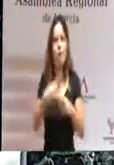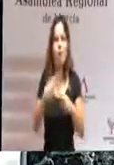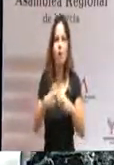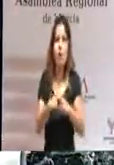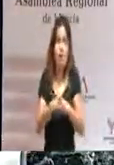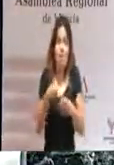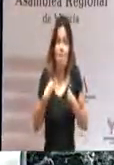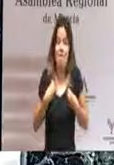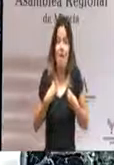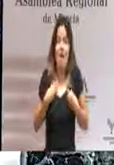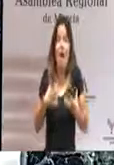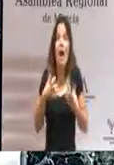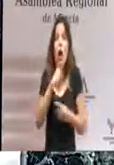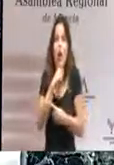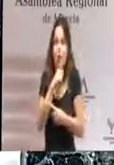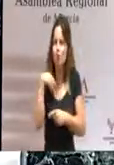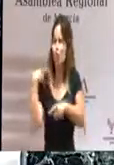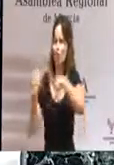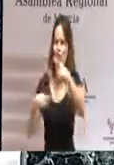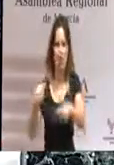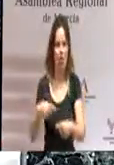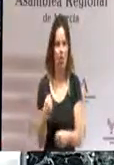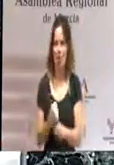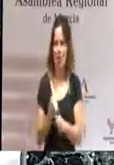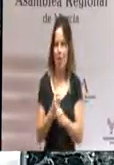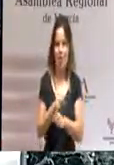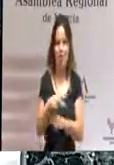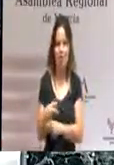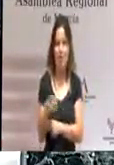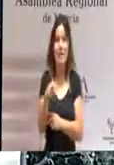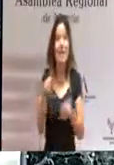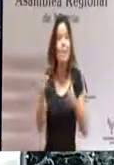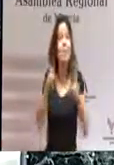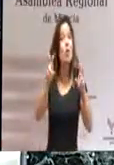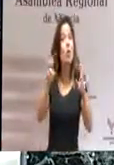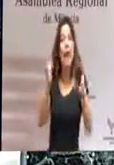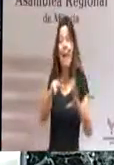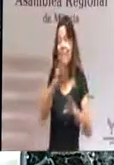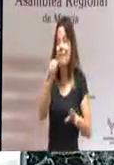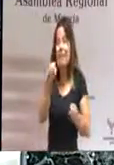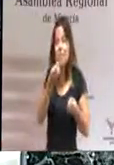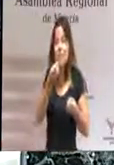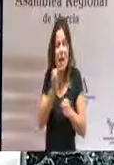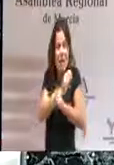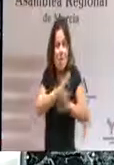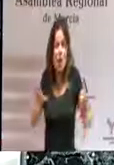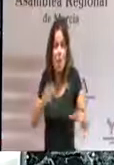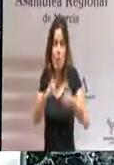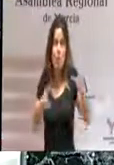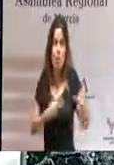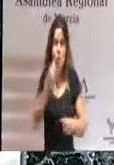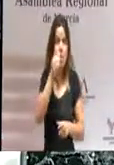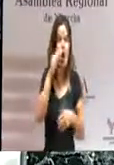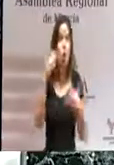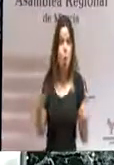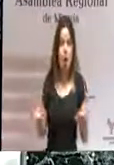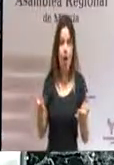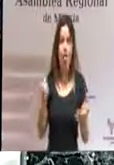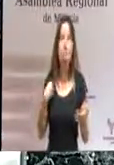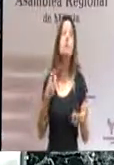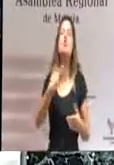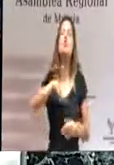vida se gana día a día. Y en esta nueva etapa, quien mejor ha entendido el mensaje que nos lanzaron los murcianos y murcianas es